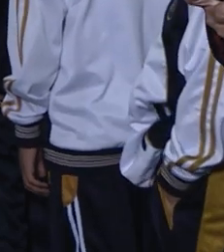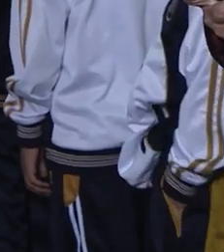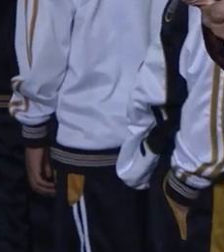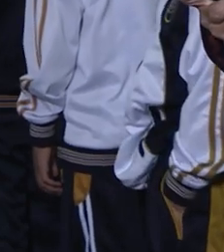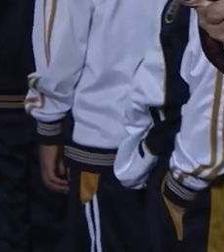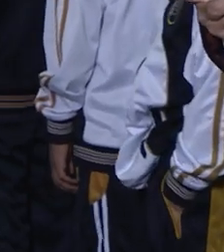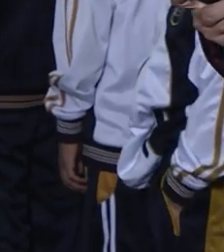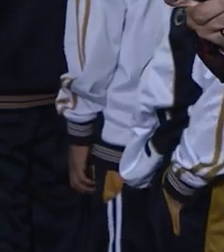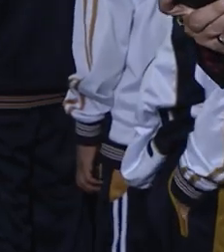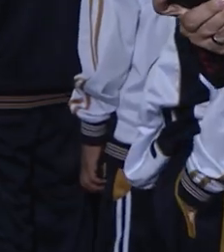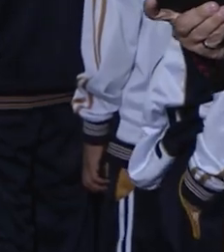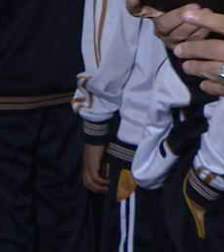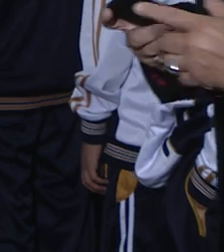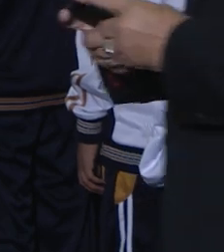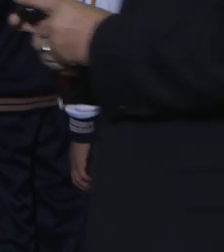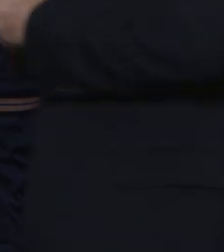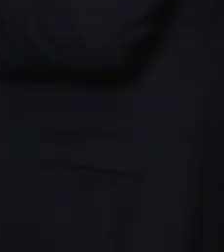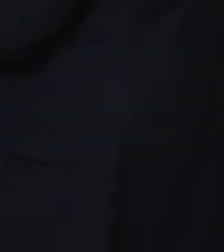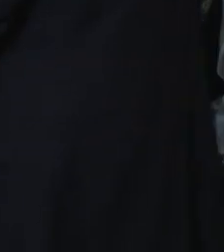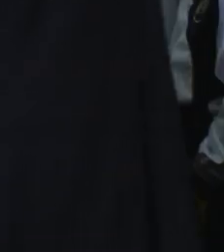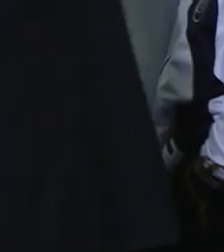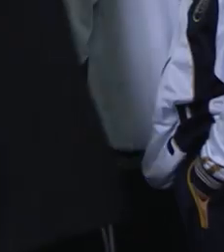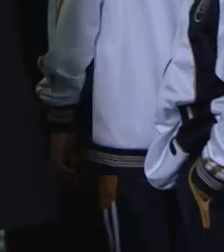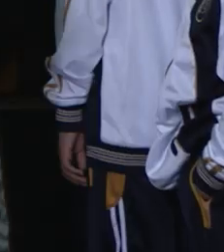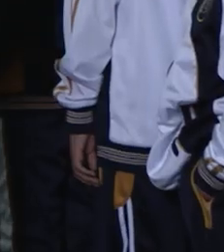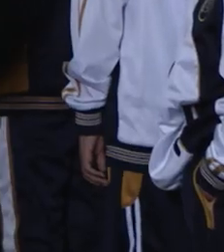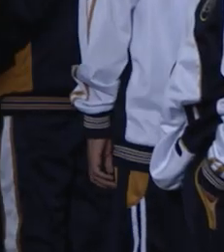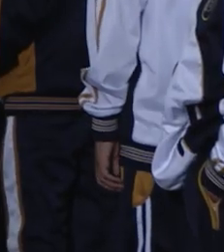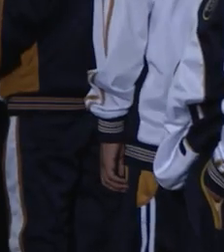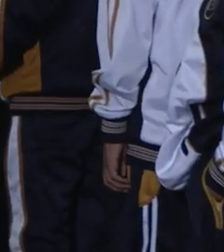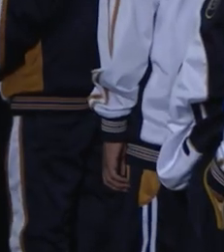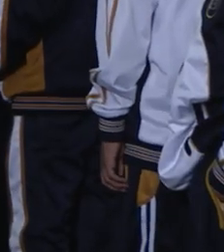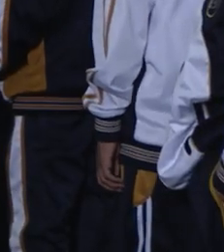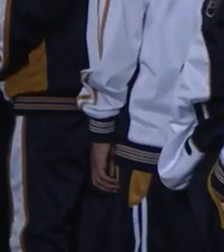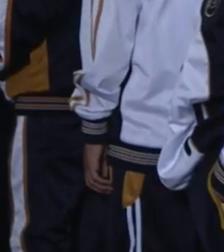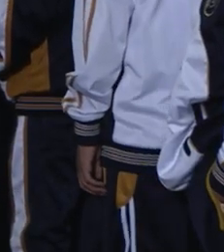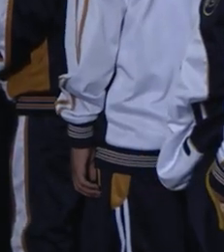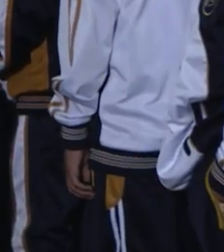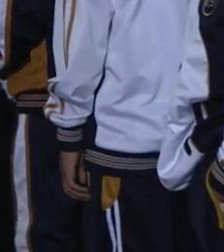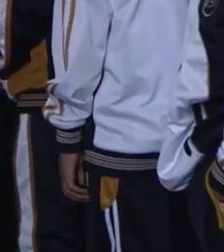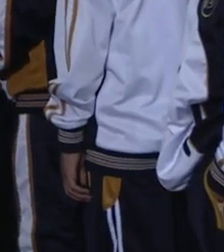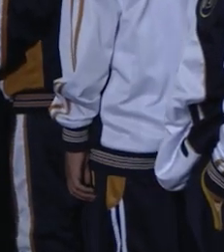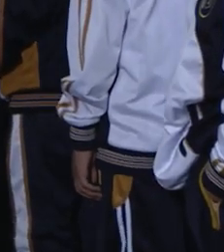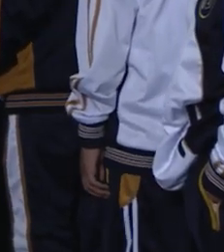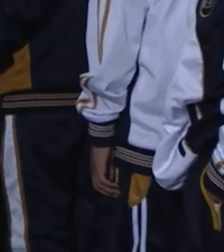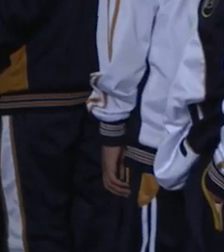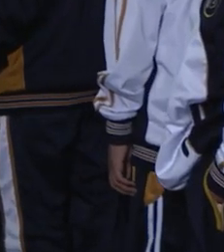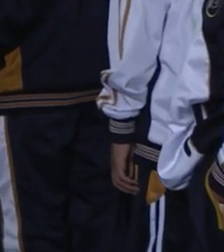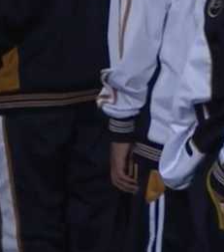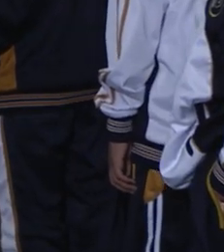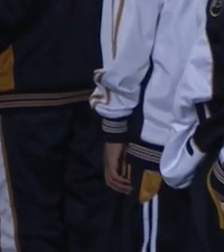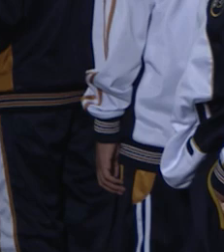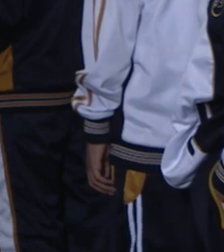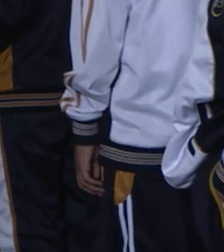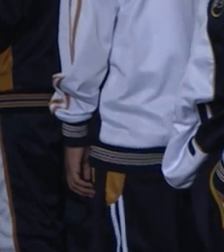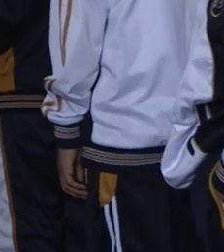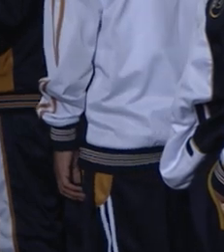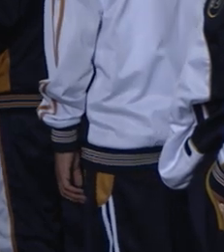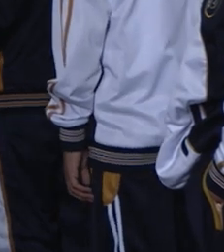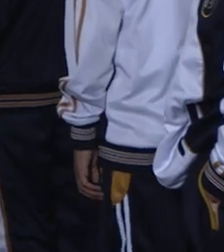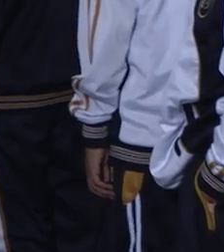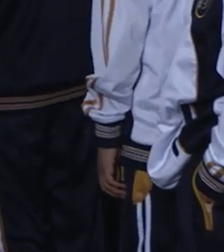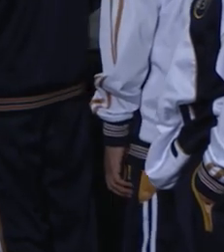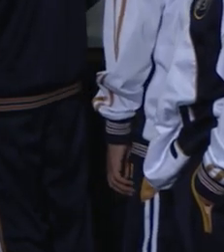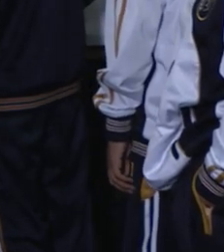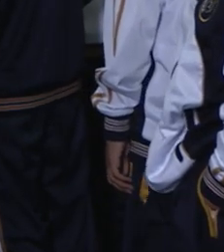muchos goiás buen humor y mucho entusiasmo por parte de todos los asistentes a este centro cultural universitario tlatelolco y